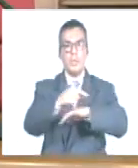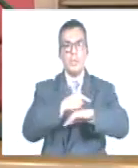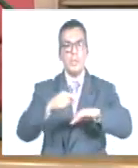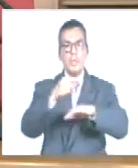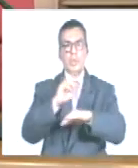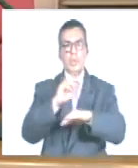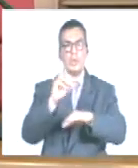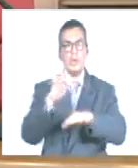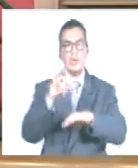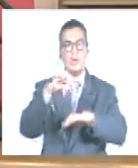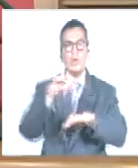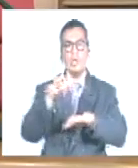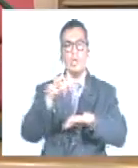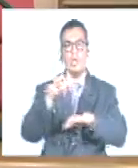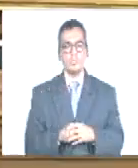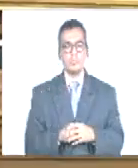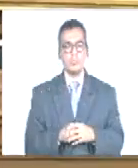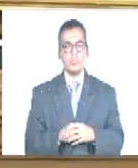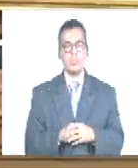de la República.